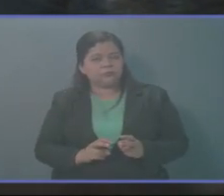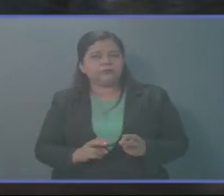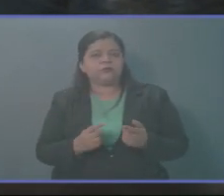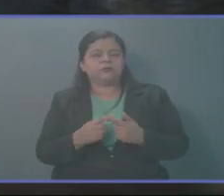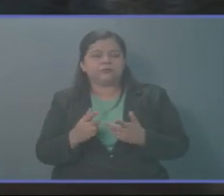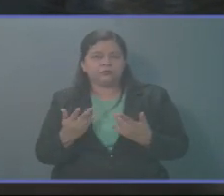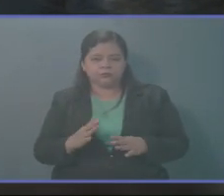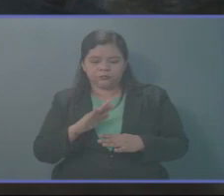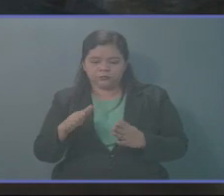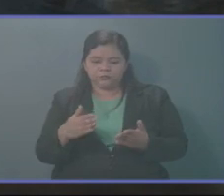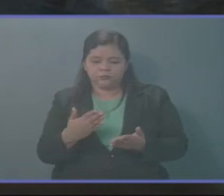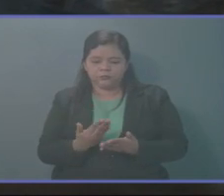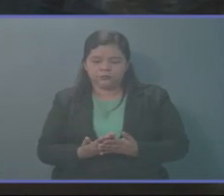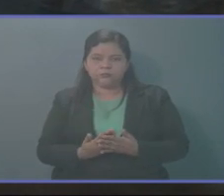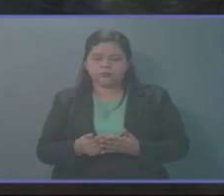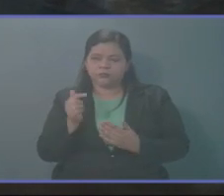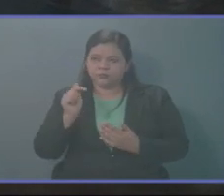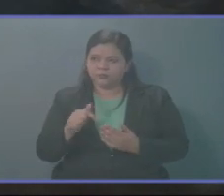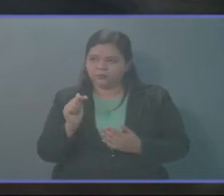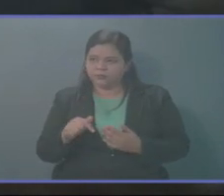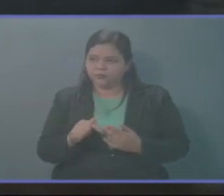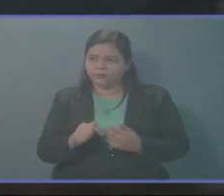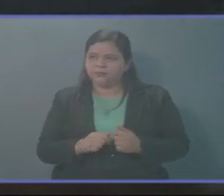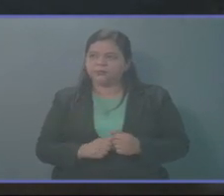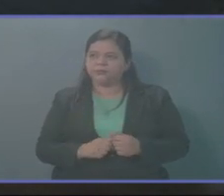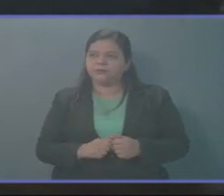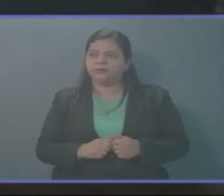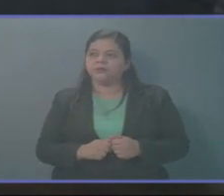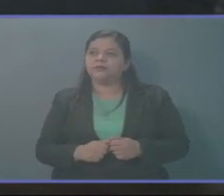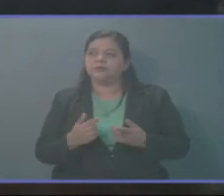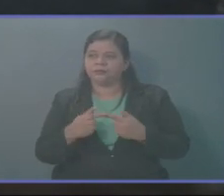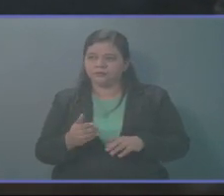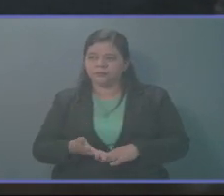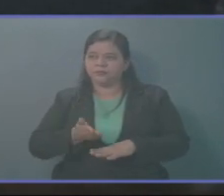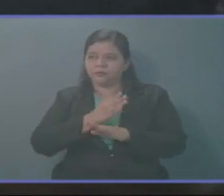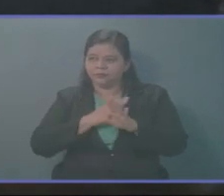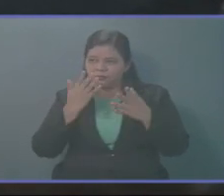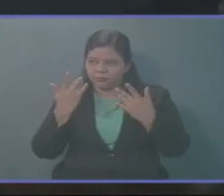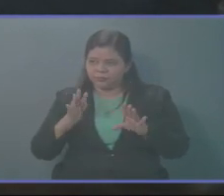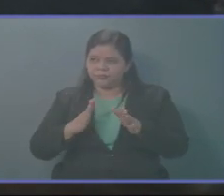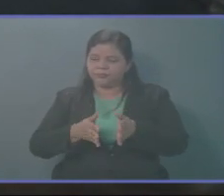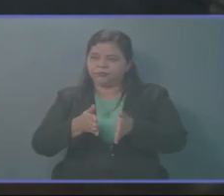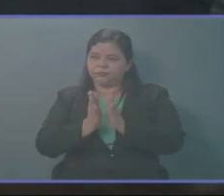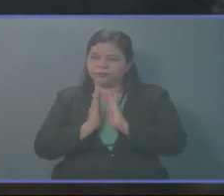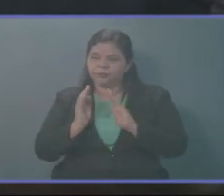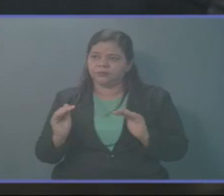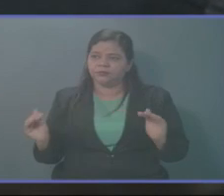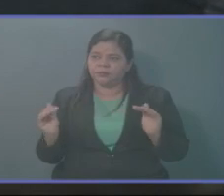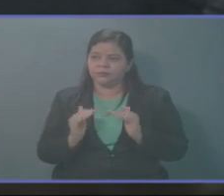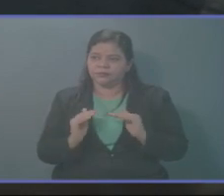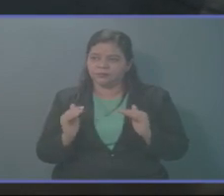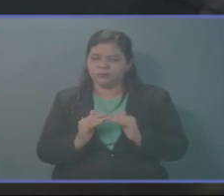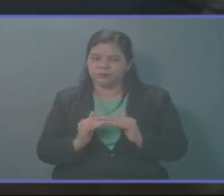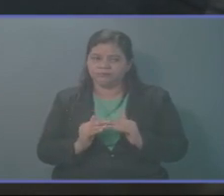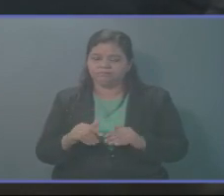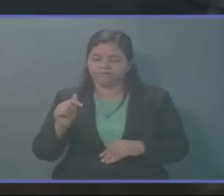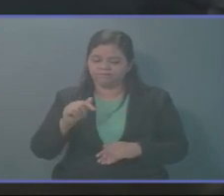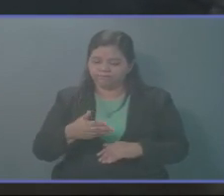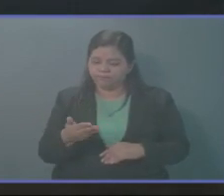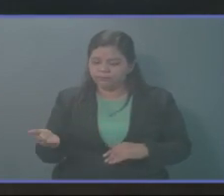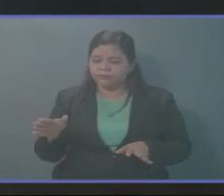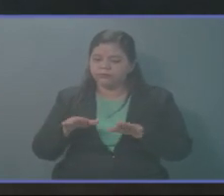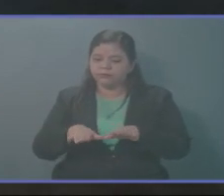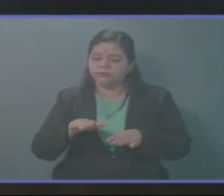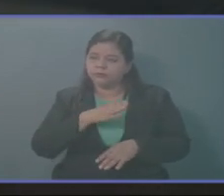de esta crisis en las finanzas del Estado, que también se le pidió la vez pasada y todavía no hay un elemento de ese tipo. Gracias,